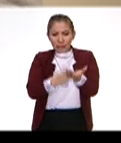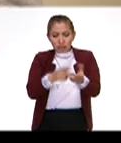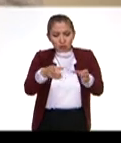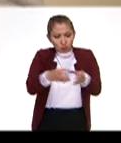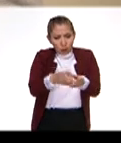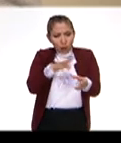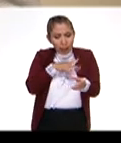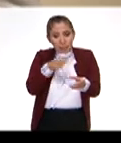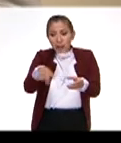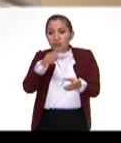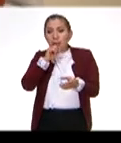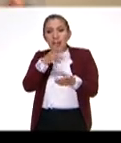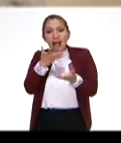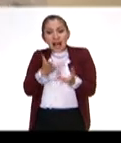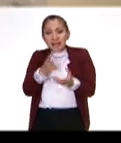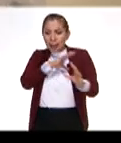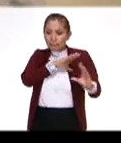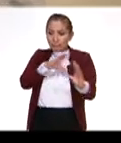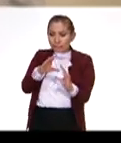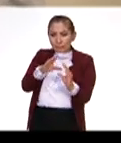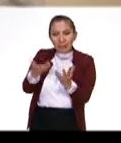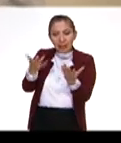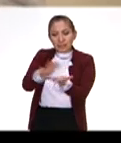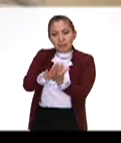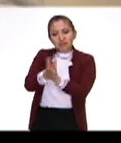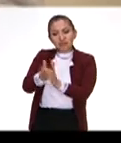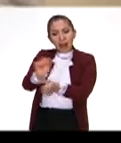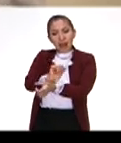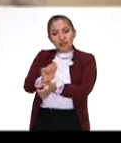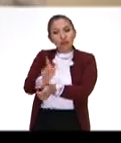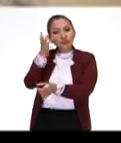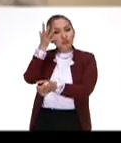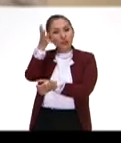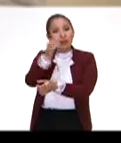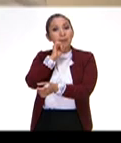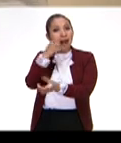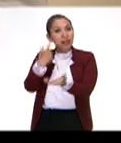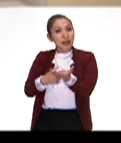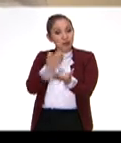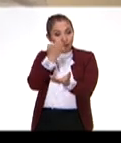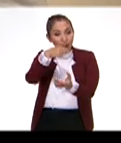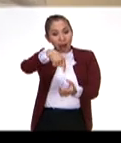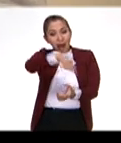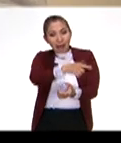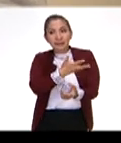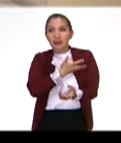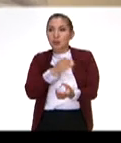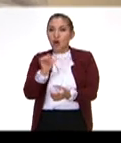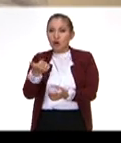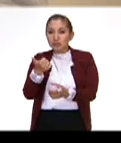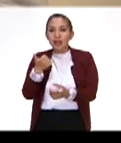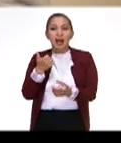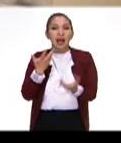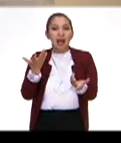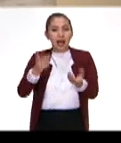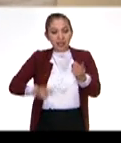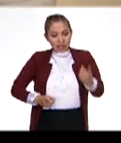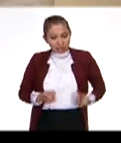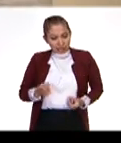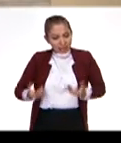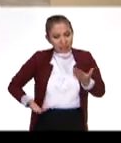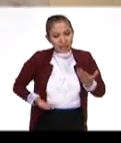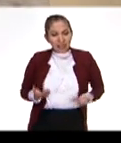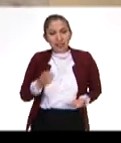sino que también se dedican a formar a actores, que también son escuelas, ¿no? Tenemos también la danza contemporánea, que de